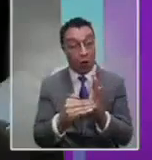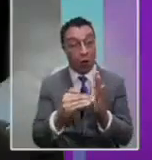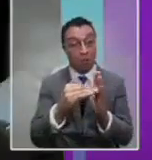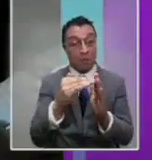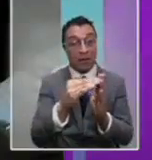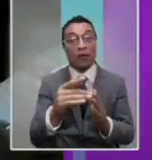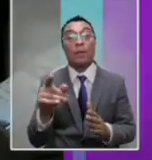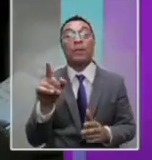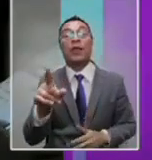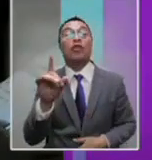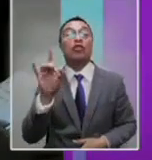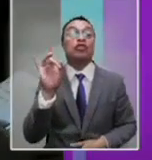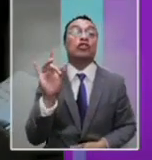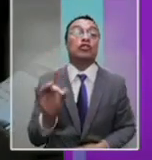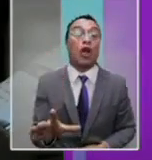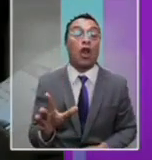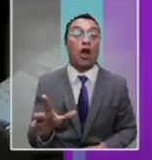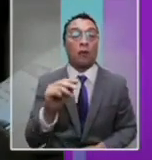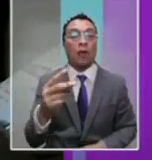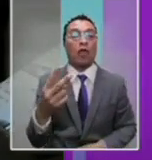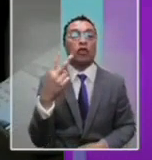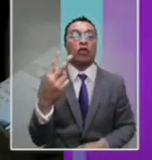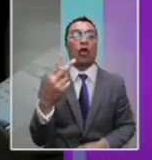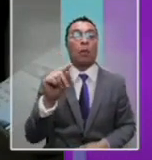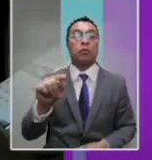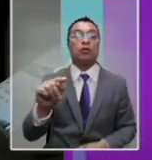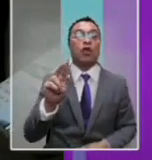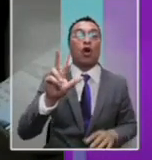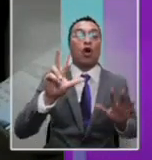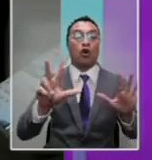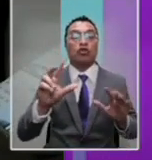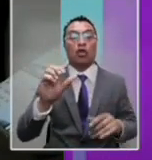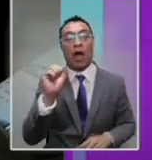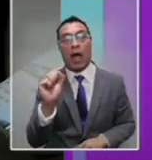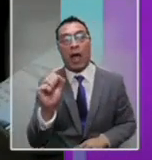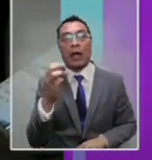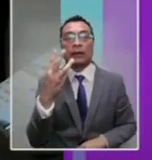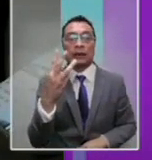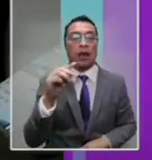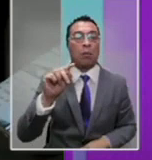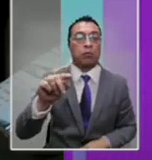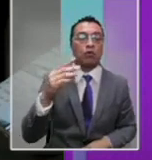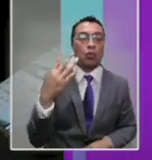el aumento es solo del 2.8 al